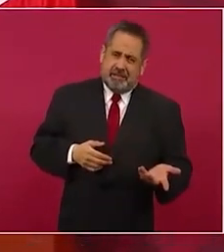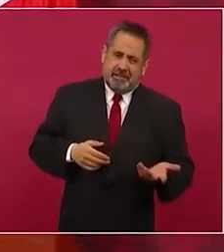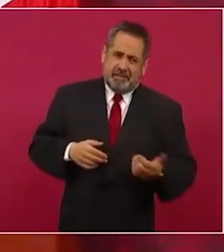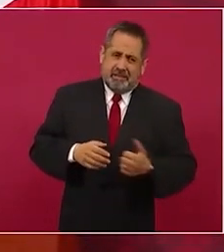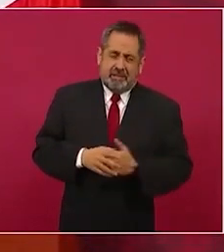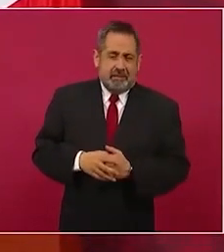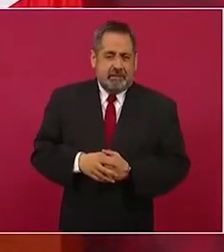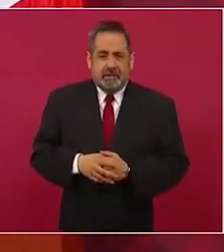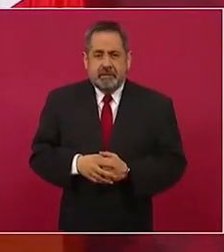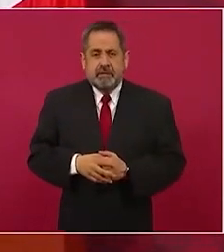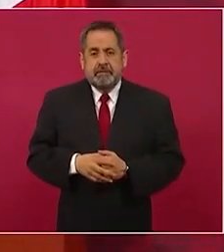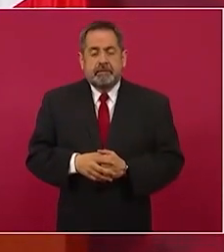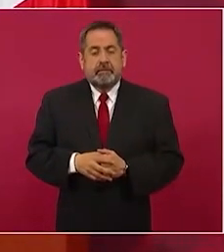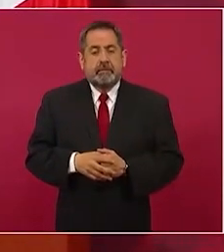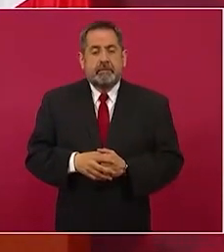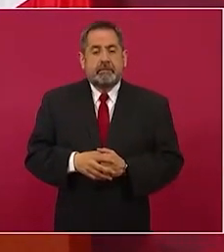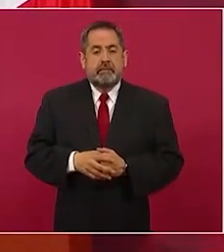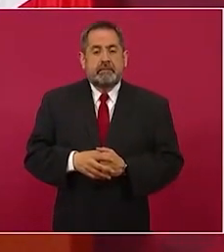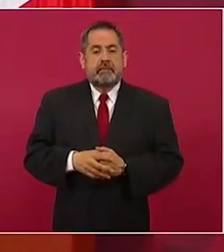Pero eso,